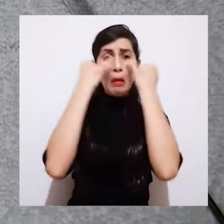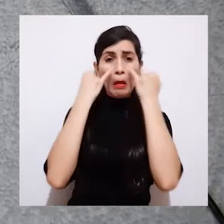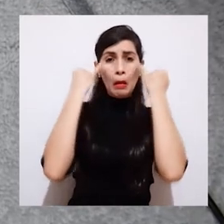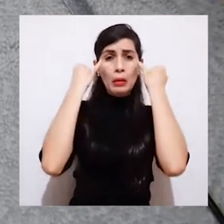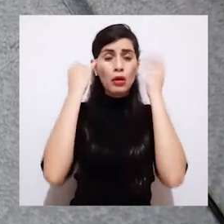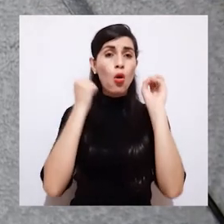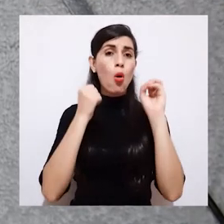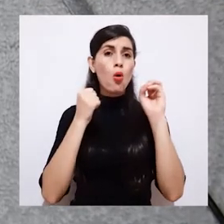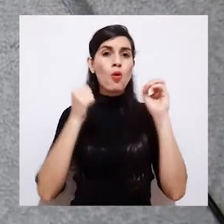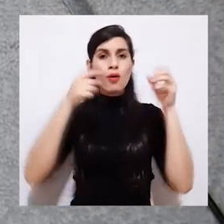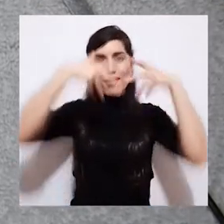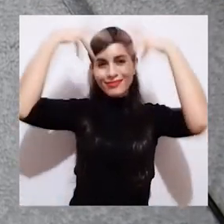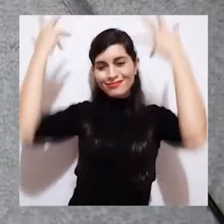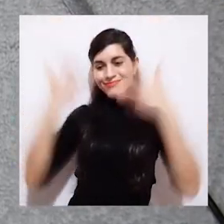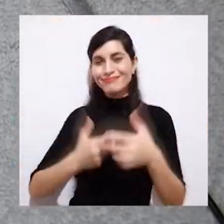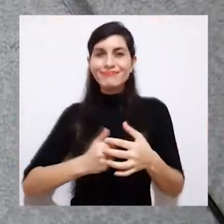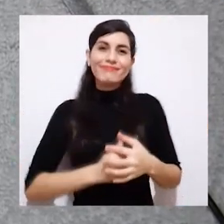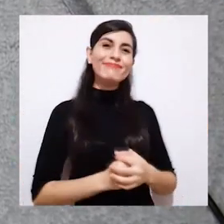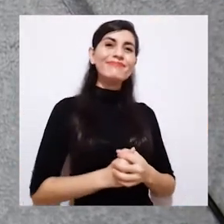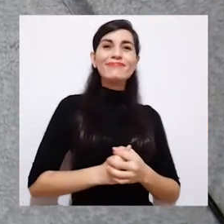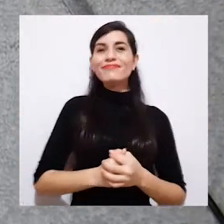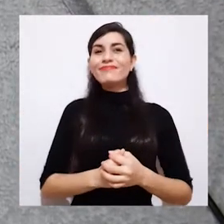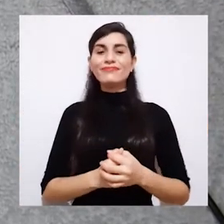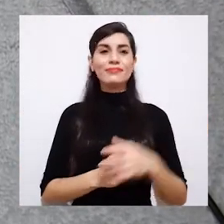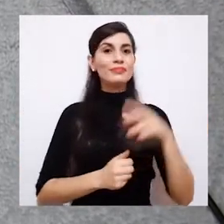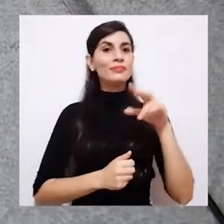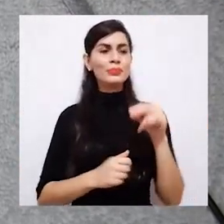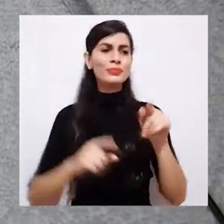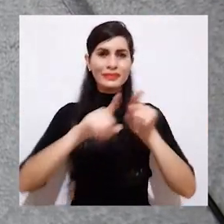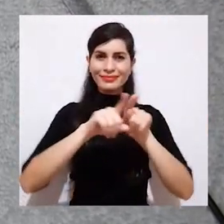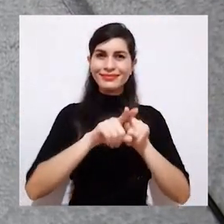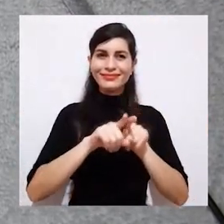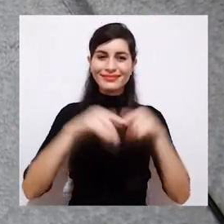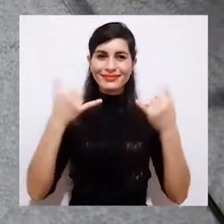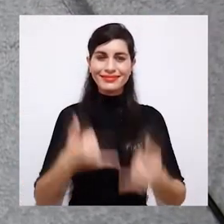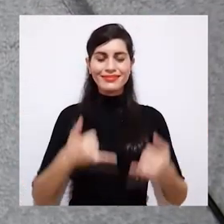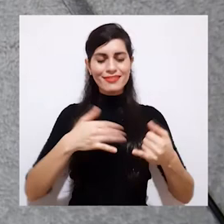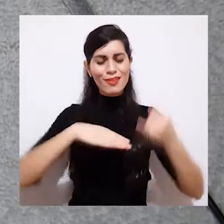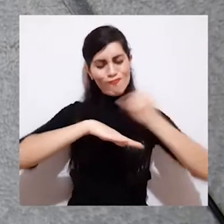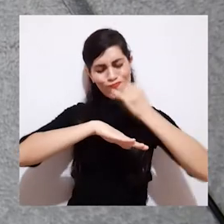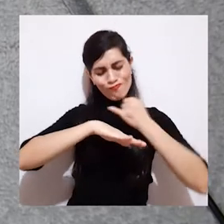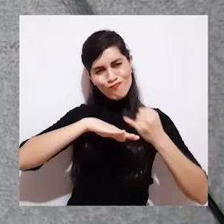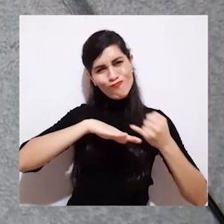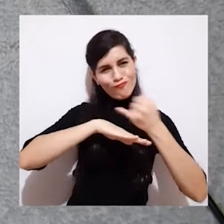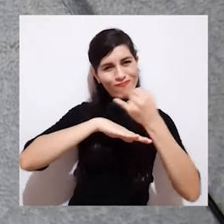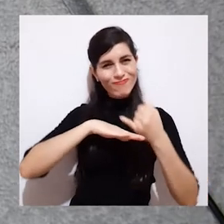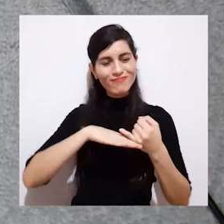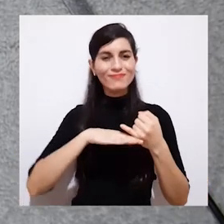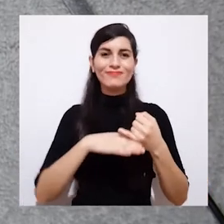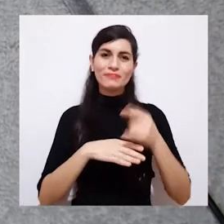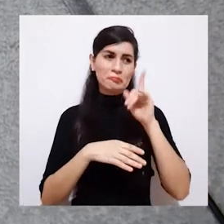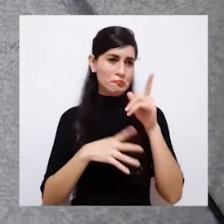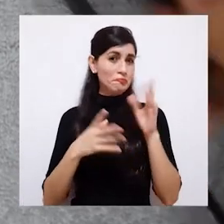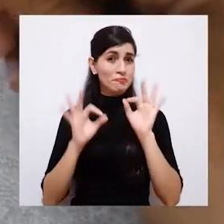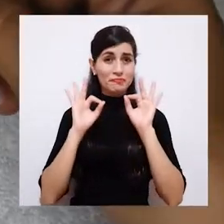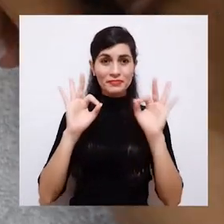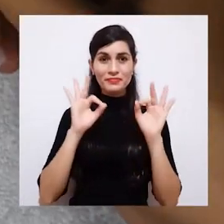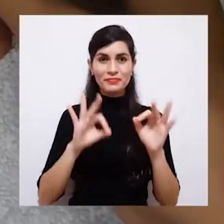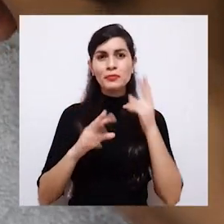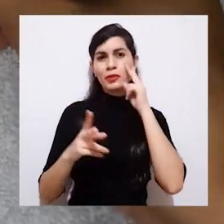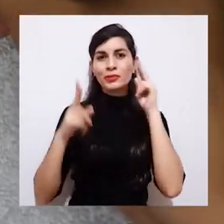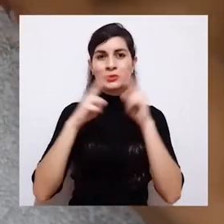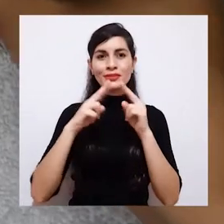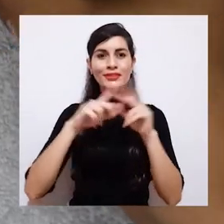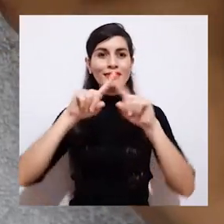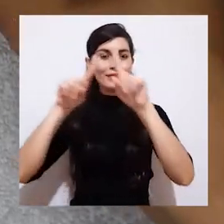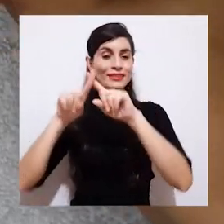delineados, novias, pasarelas. Pero en sí lo que es el maquillaje de caracterización es muy bonito y variado. Aparte que si eres maquillador, el conocer